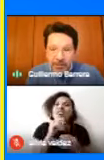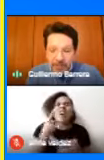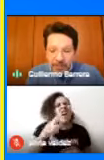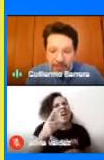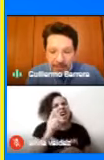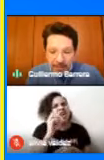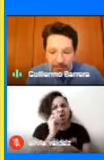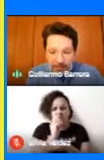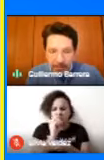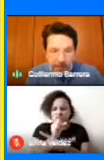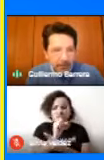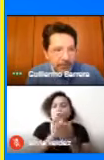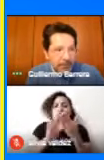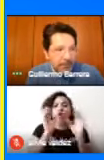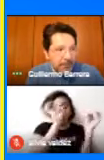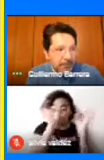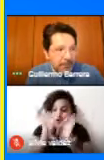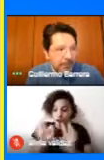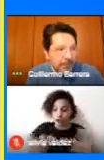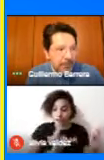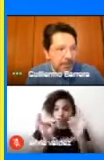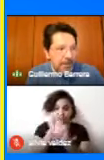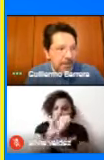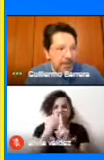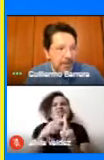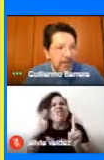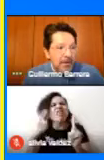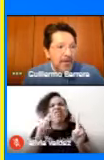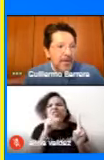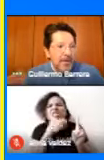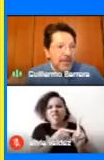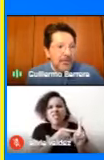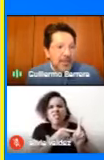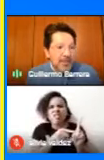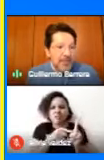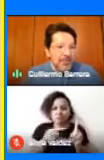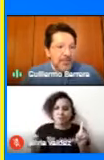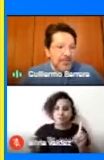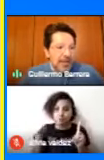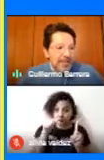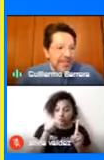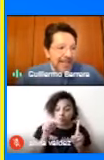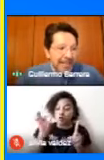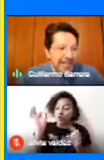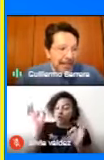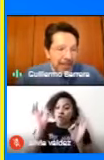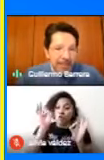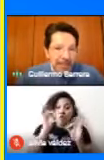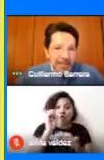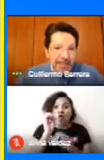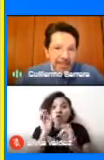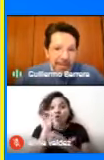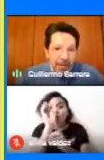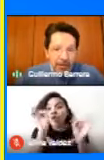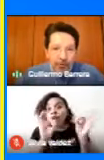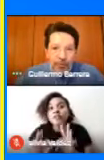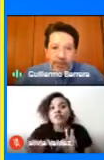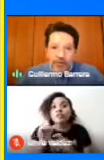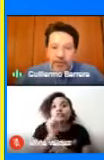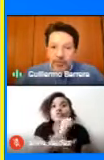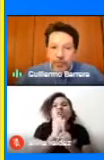organización social, ¿de qué estamos hablando? Bien. Las organizaciones sociales en general se